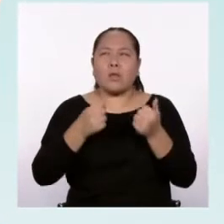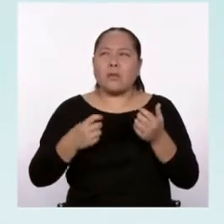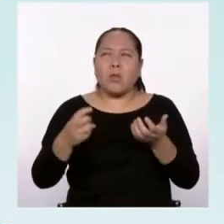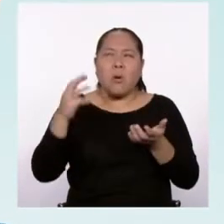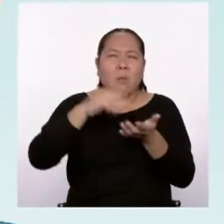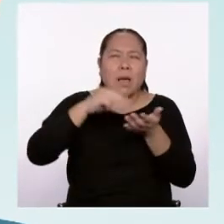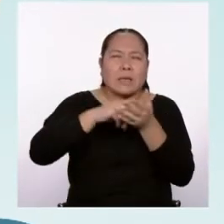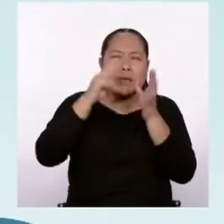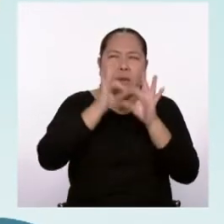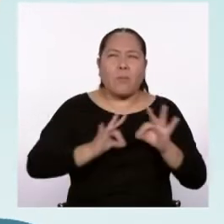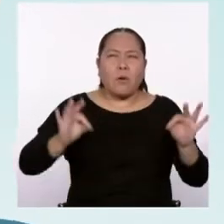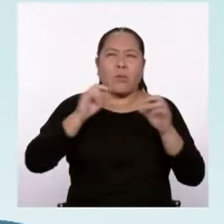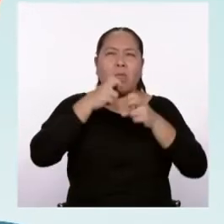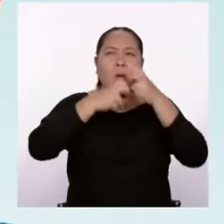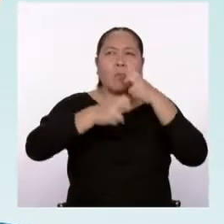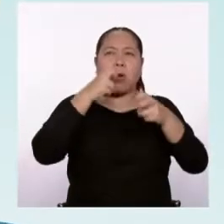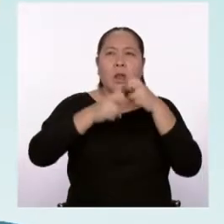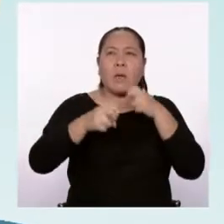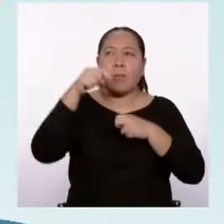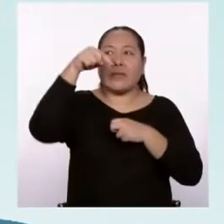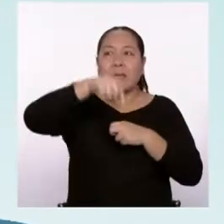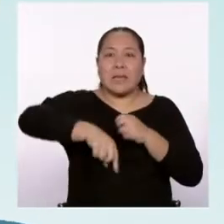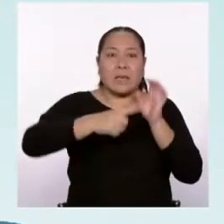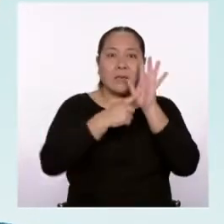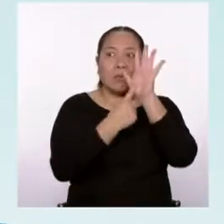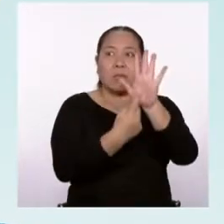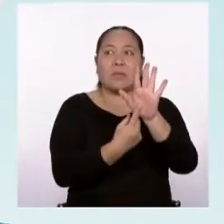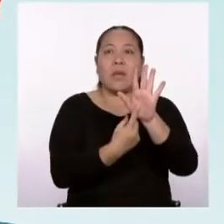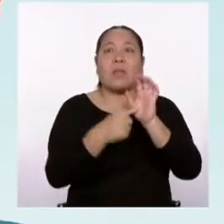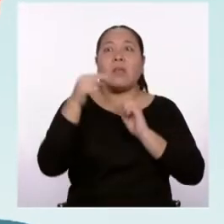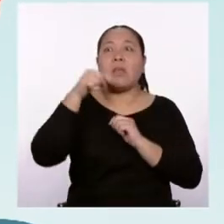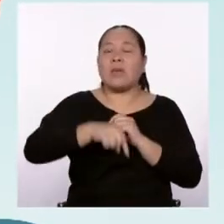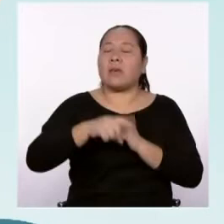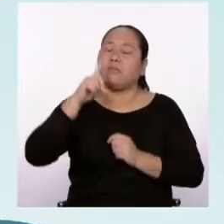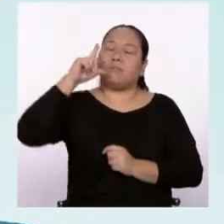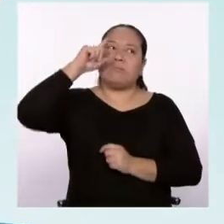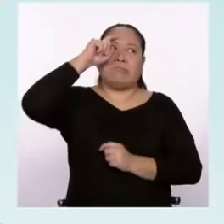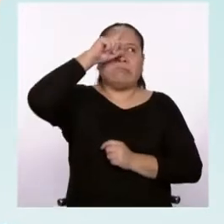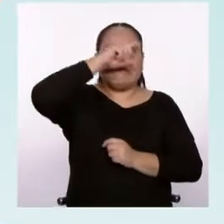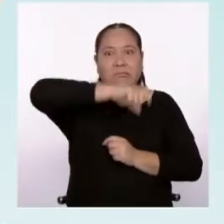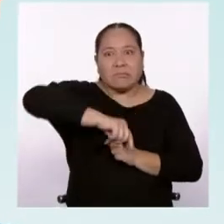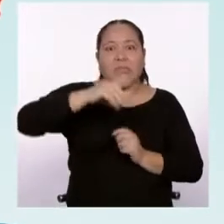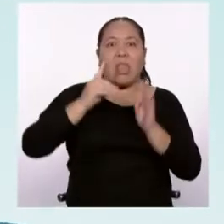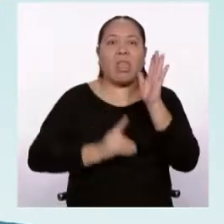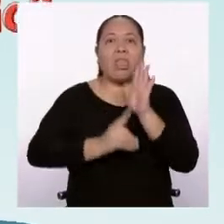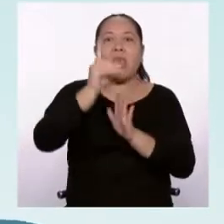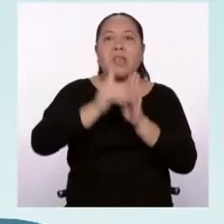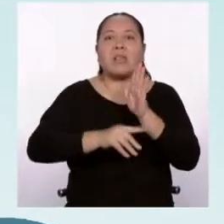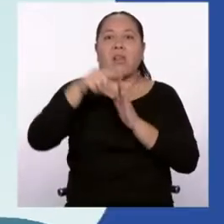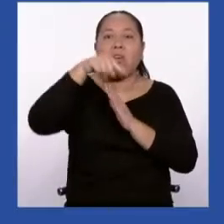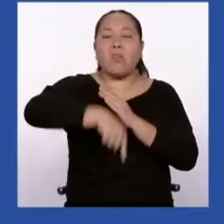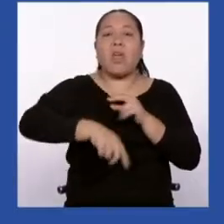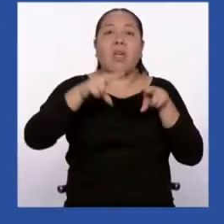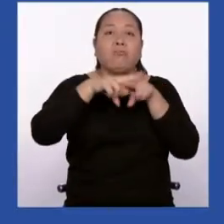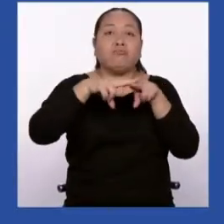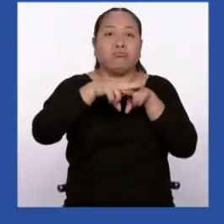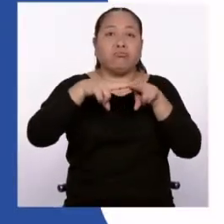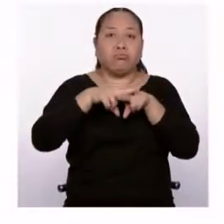y dificultades que se presentaron en nuestro país y que hicieron difícil el desarrollo del transporte ferroviario?